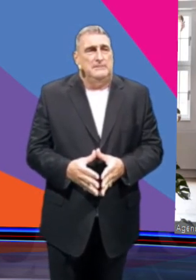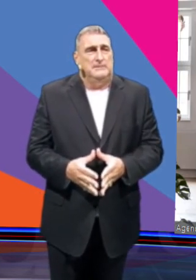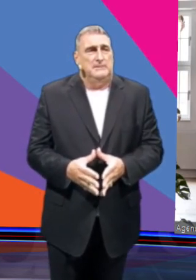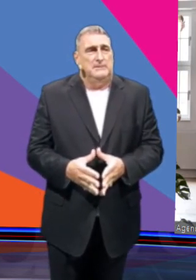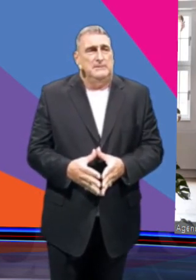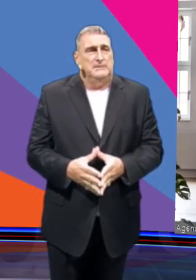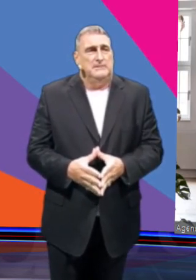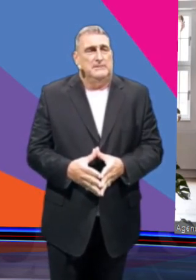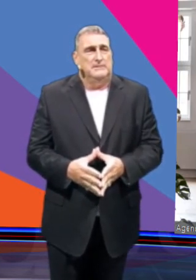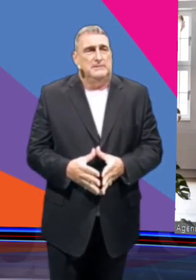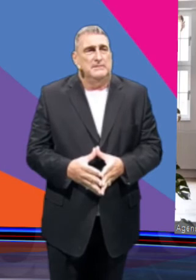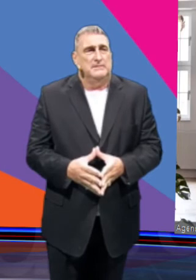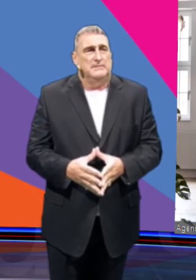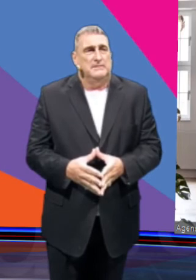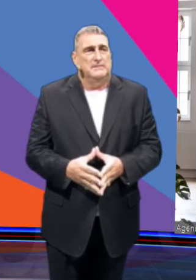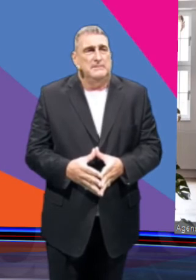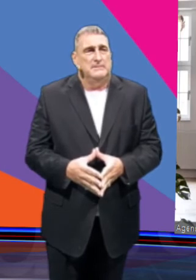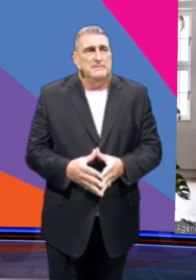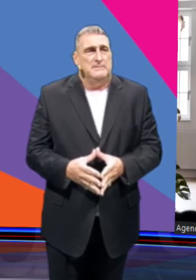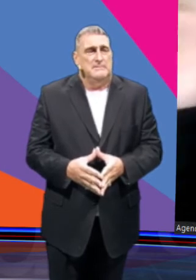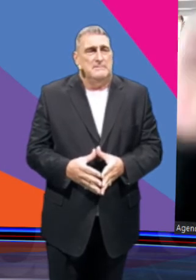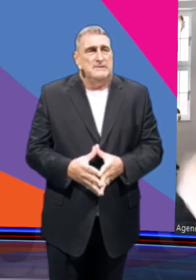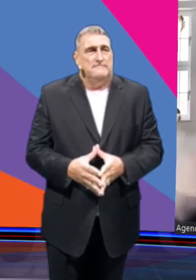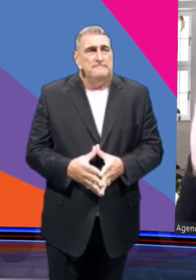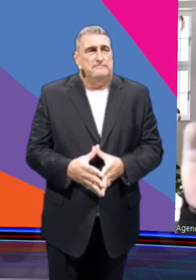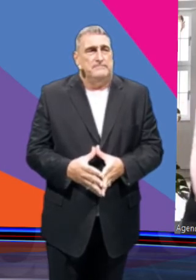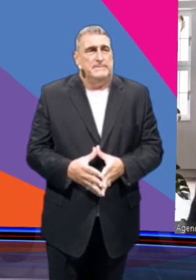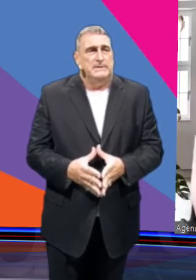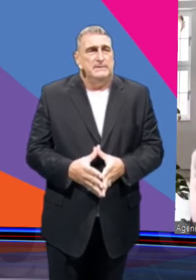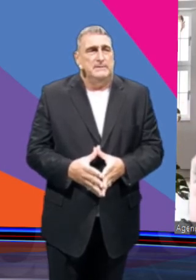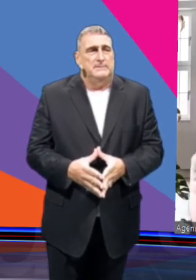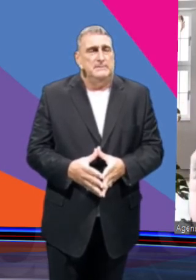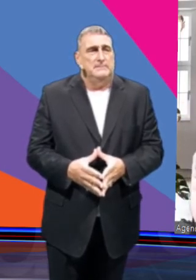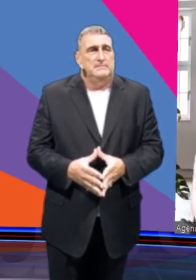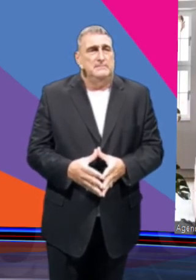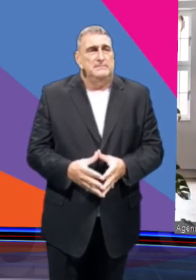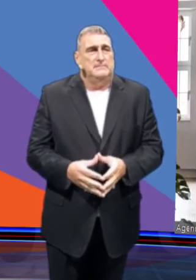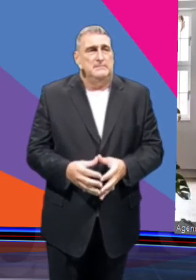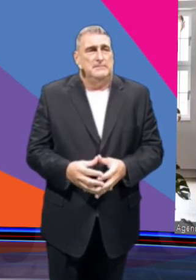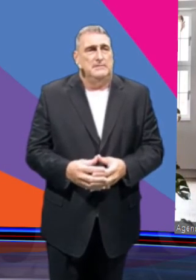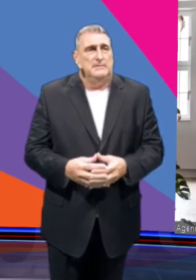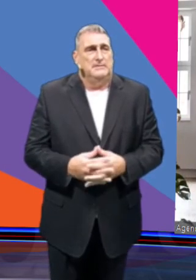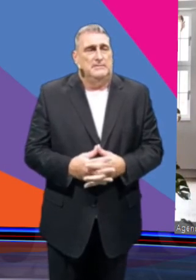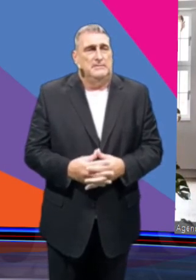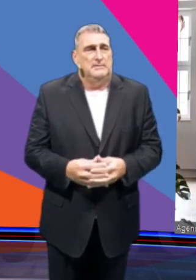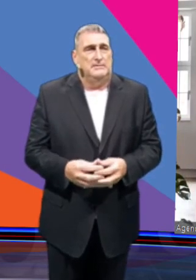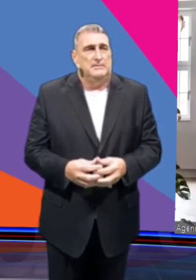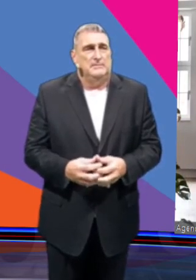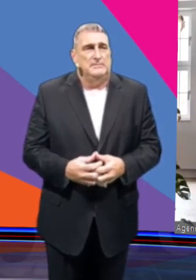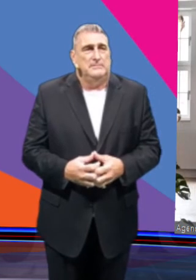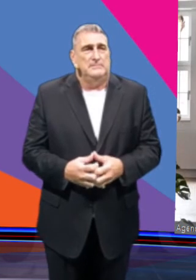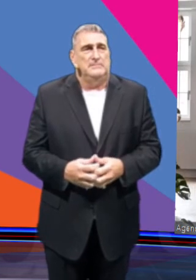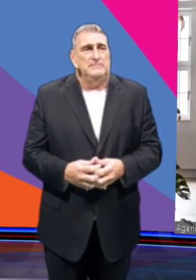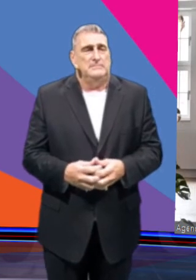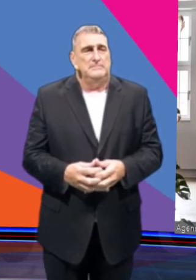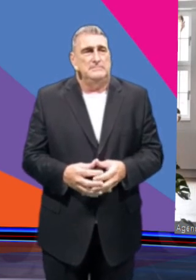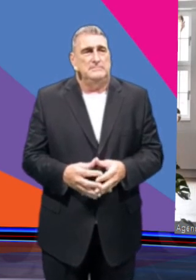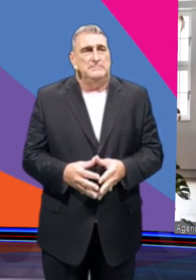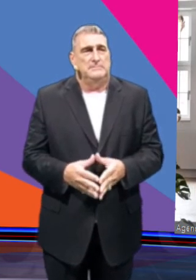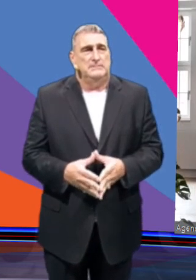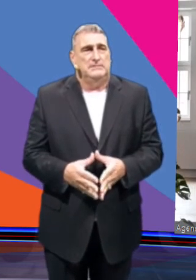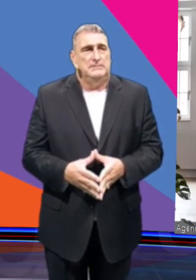de 18 pueden ir y decir, tomá, vacuname, listo, ya. Entonces, una vez que vos le decías a todo el mundo, venís que